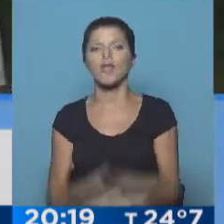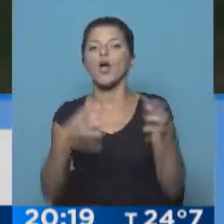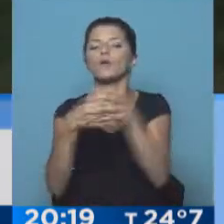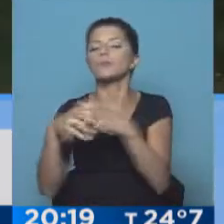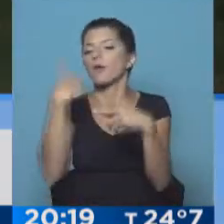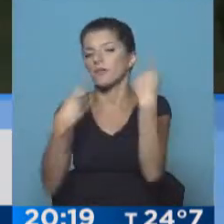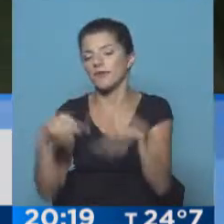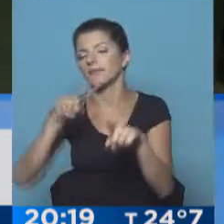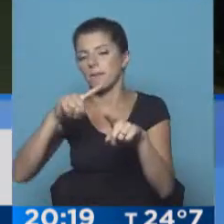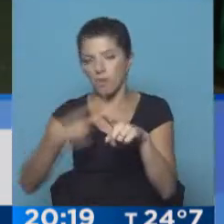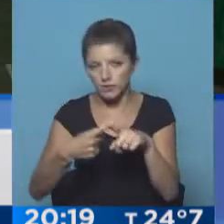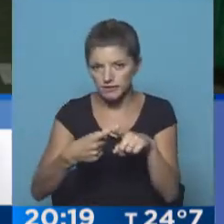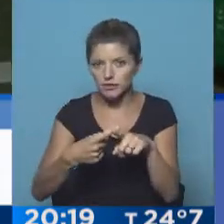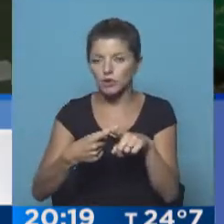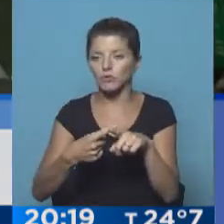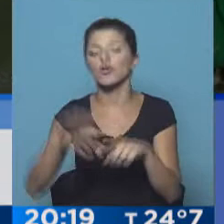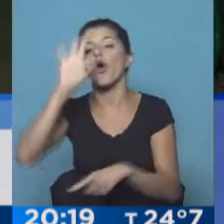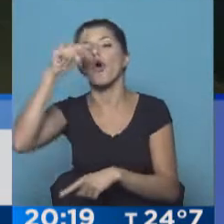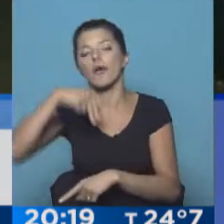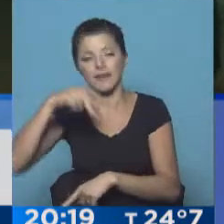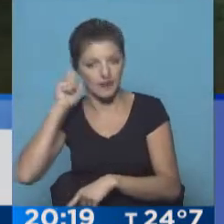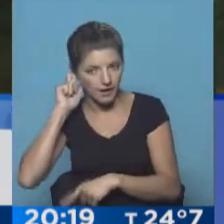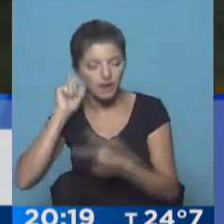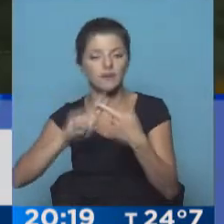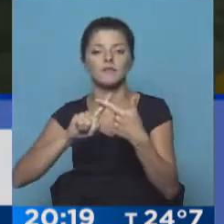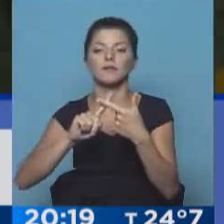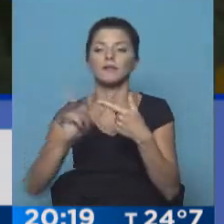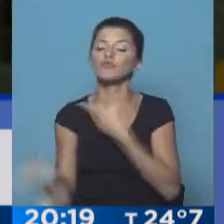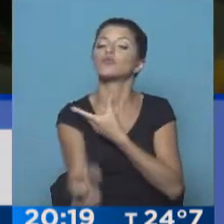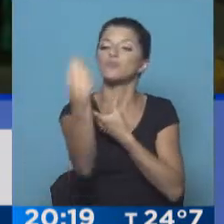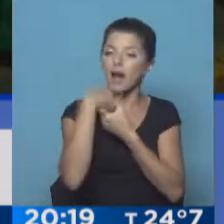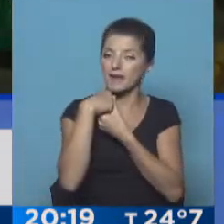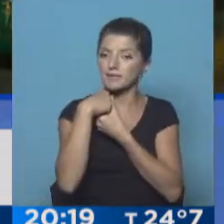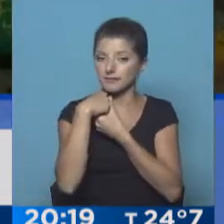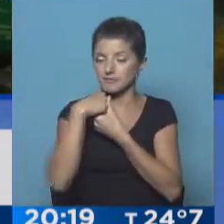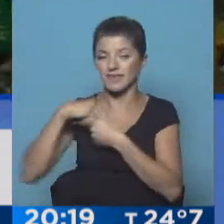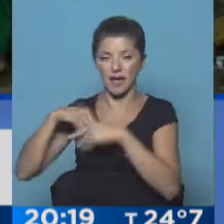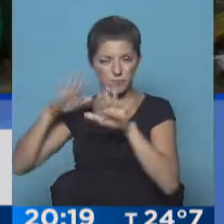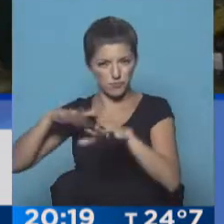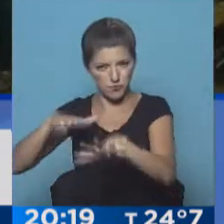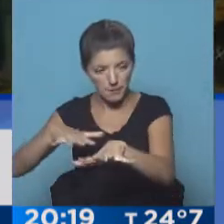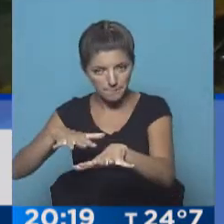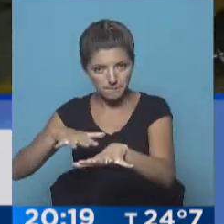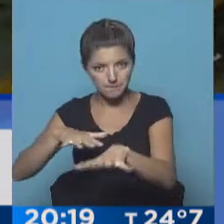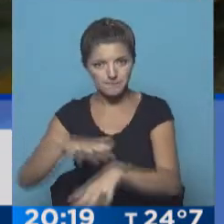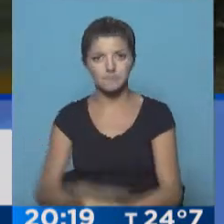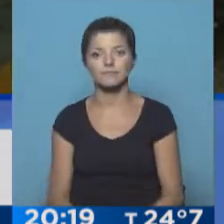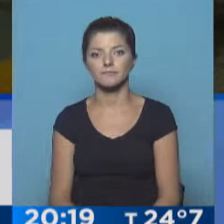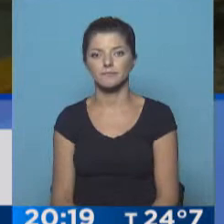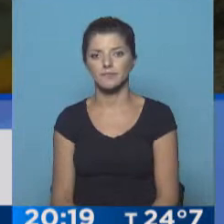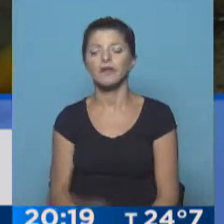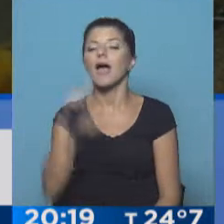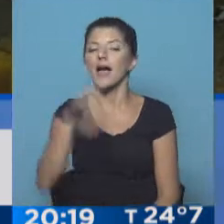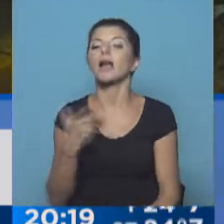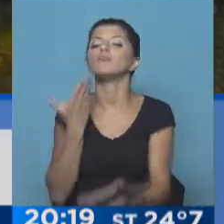organizaciones políticas, ONG, se sumaron a esta convocatoria donde fundamentalmente se centró